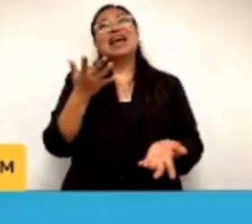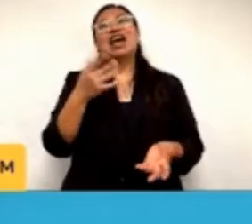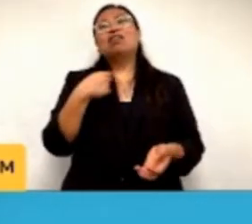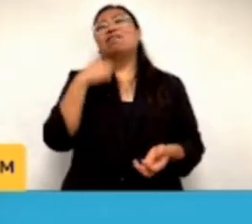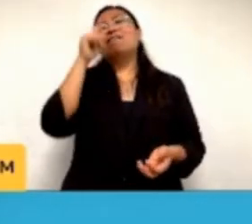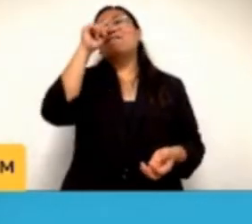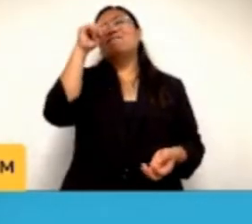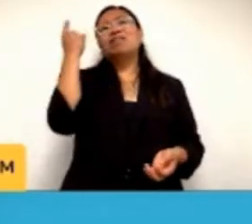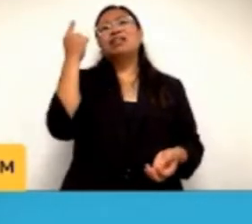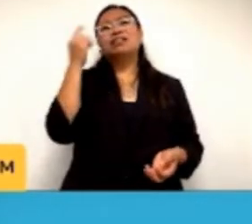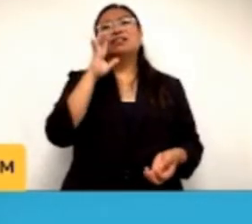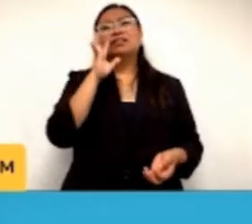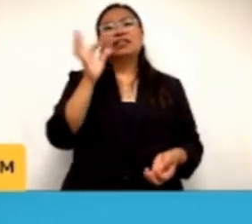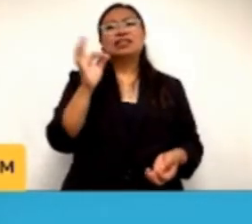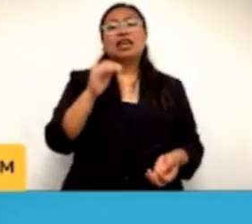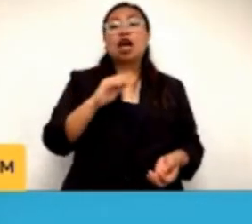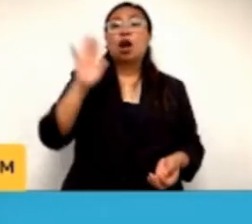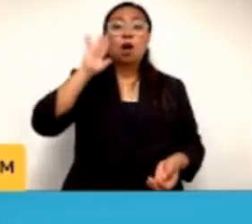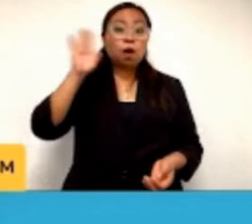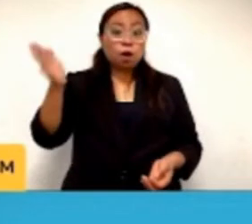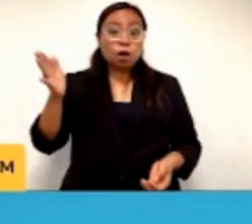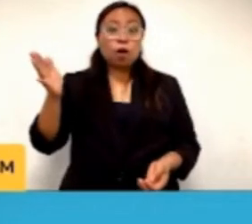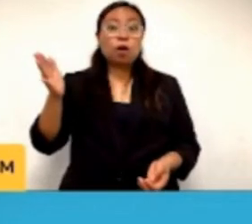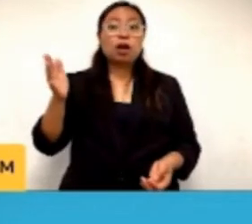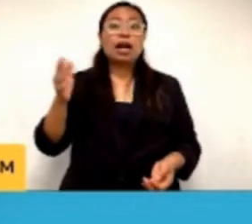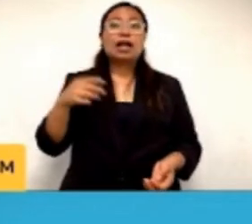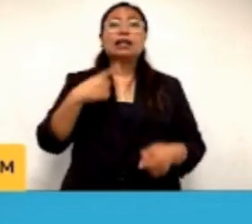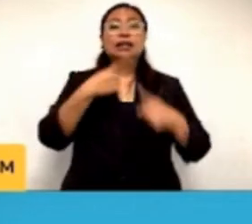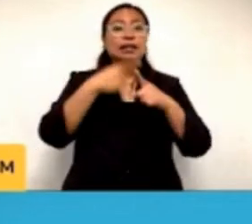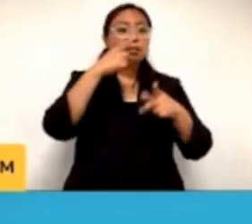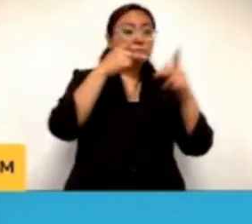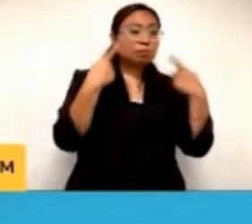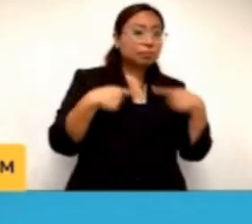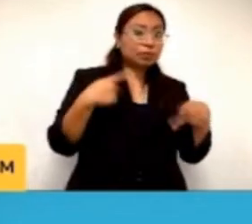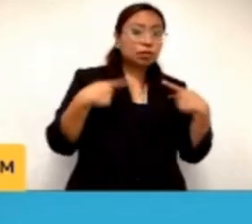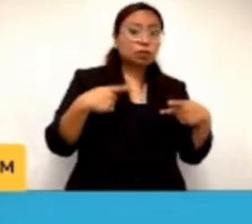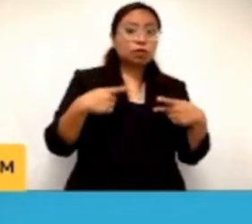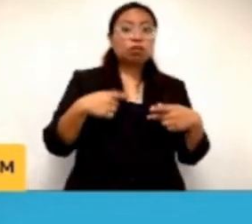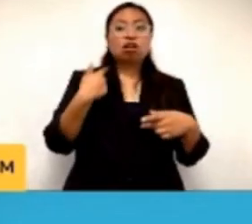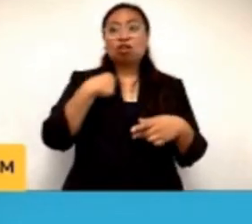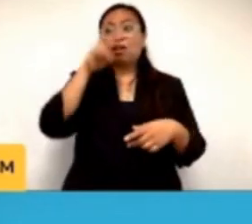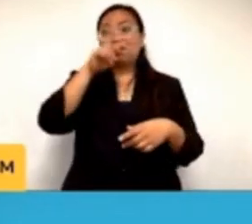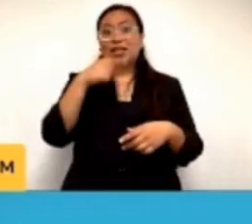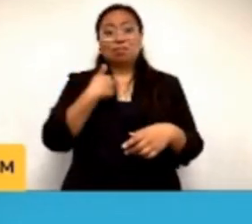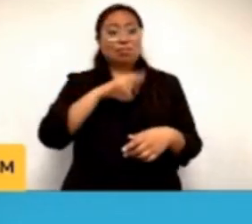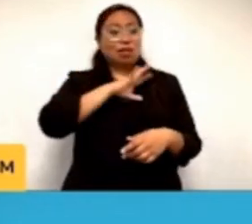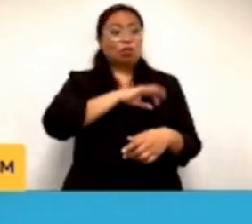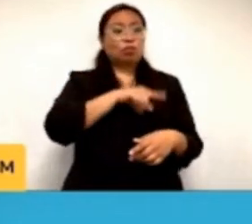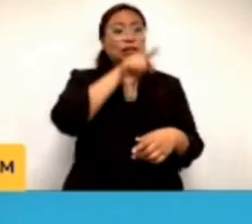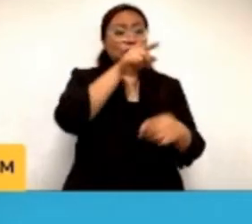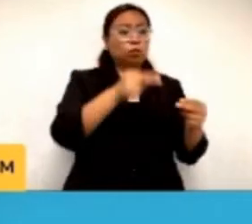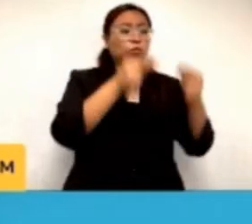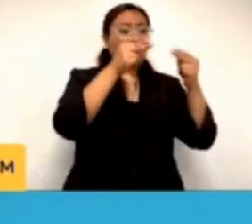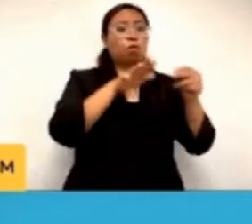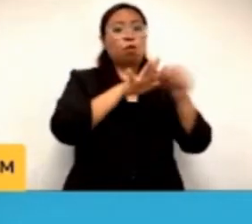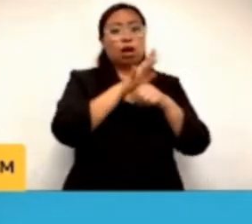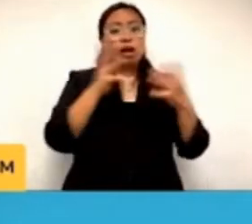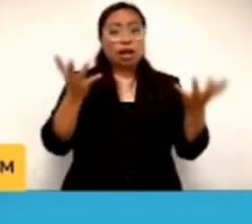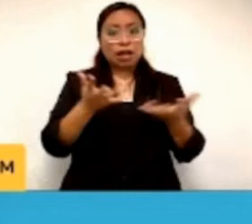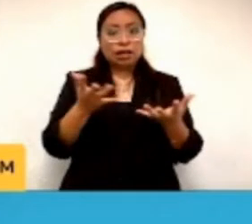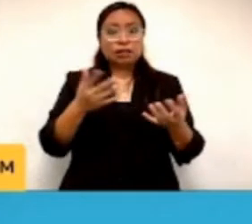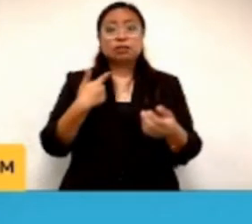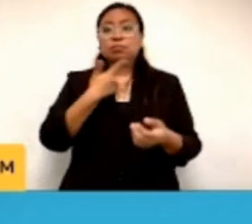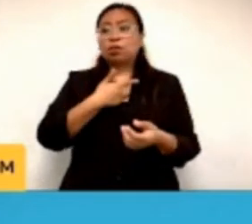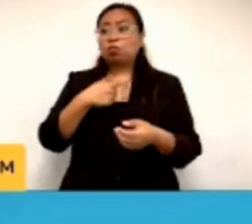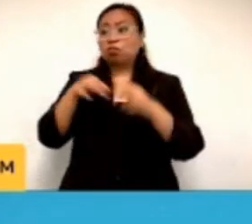como simplemente decirle, hola, fulanita, fulanito, admiro mucho lo que haces, me gustaría en un futuro poder colaborar contigo